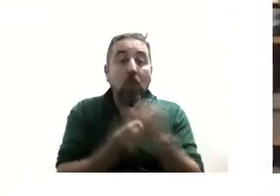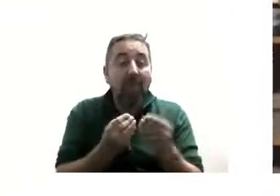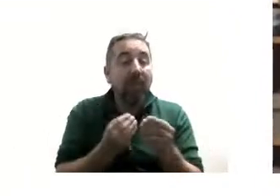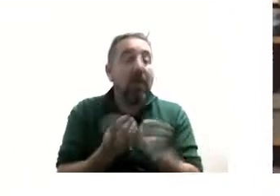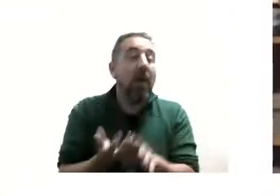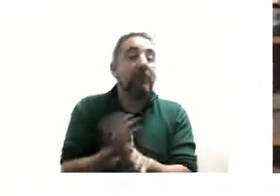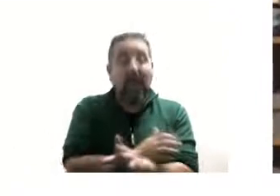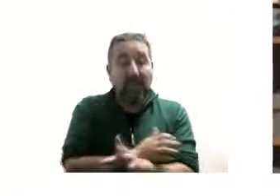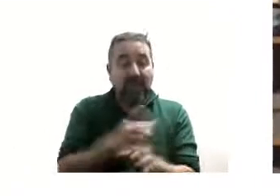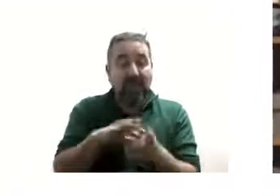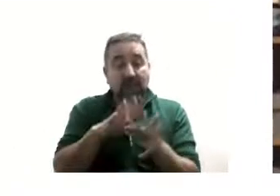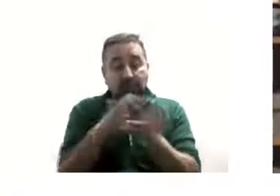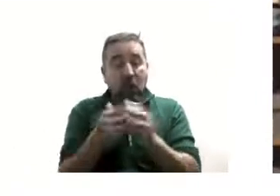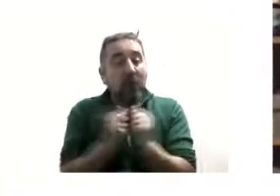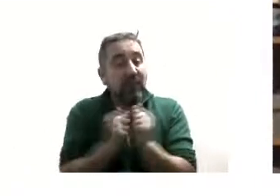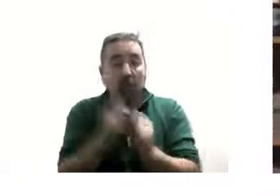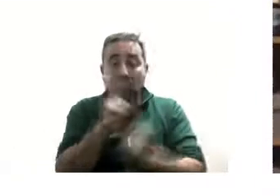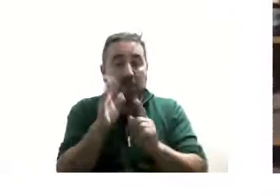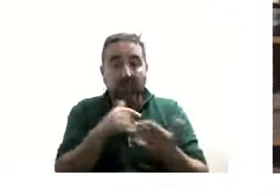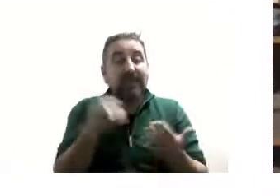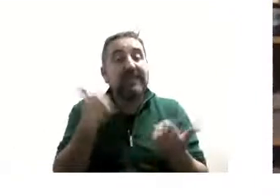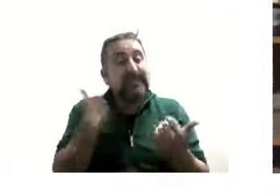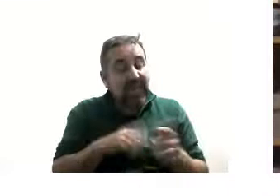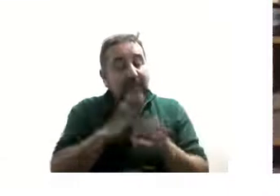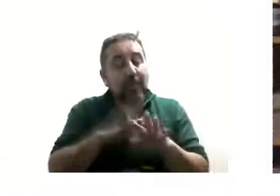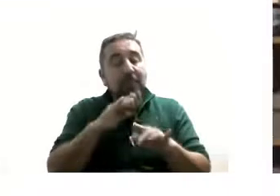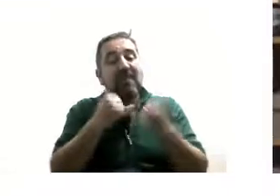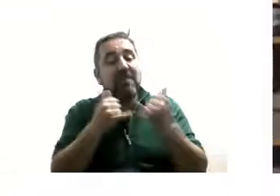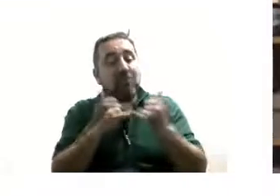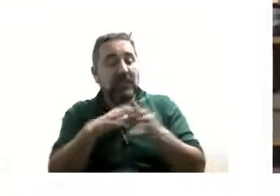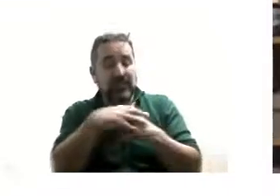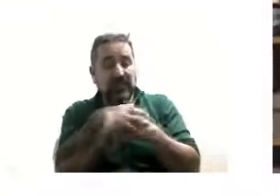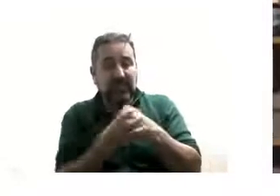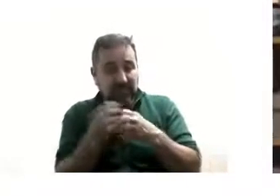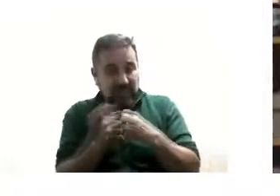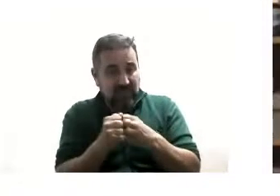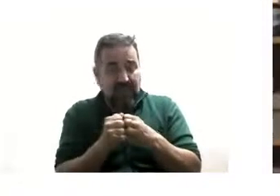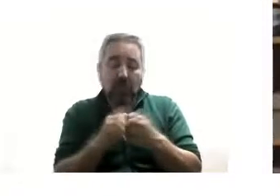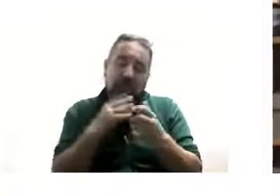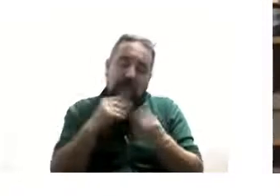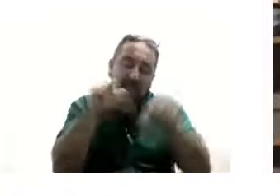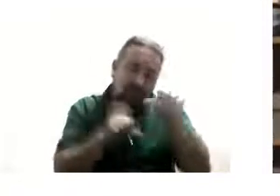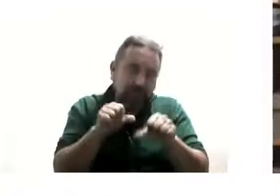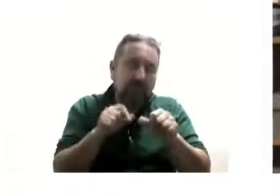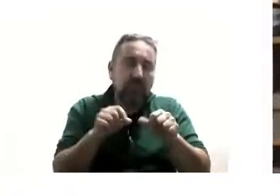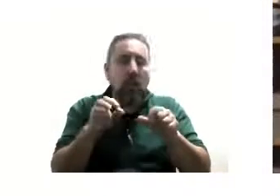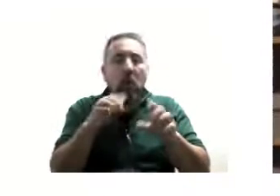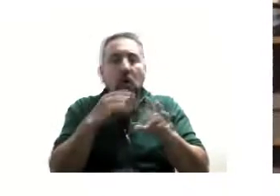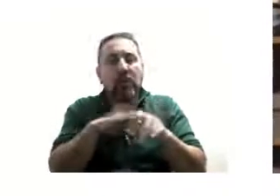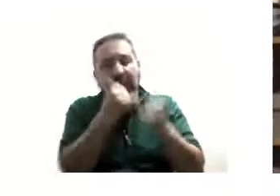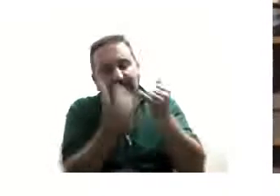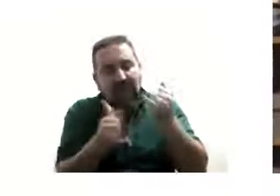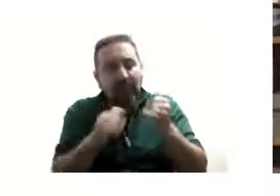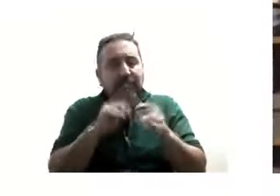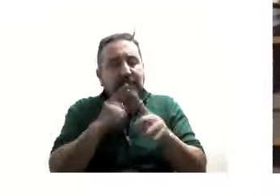produzca la osificación, no hay problema. Si ya hay fibrosis o hay osificación, bueno, pues hay que adaptar la técnica quirúrgica o utilizar guías de electrodo